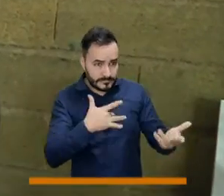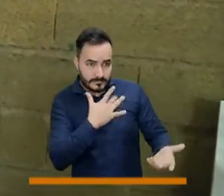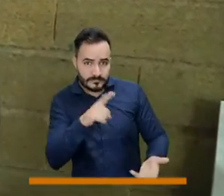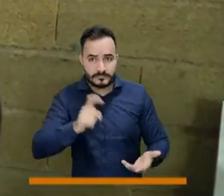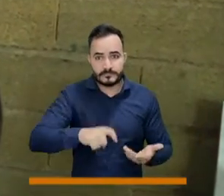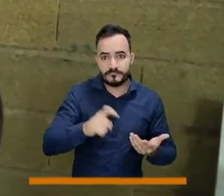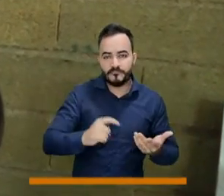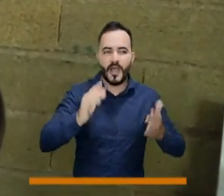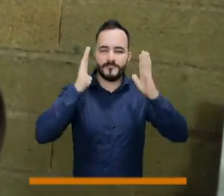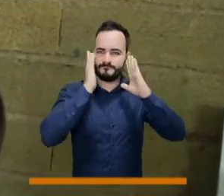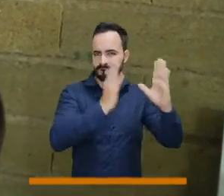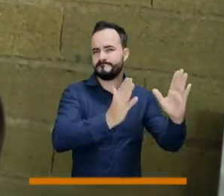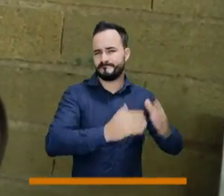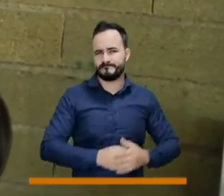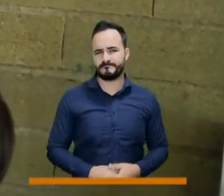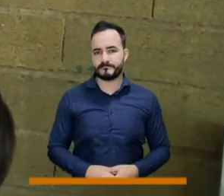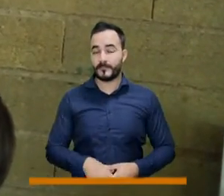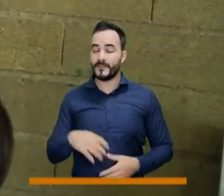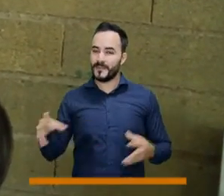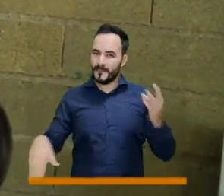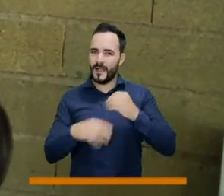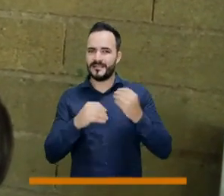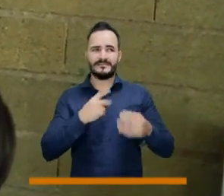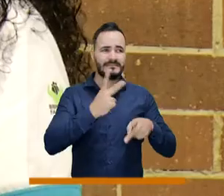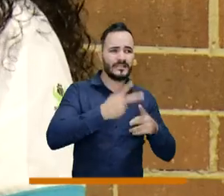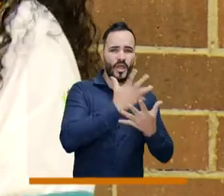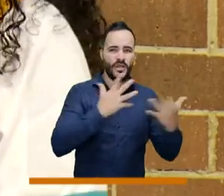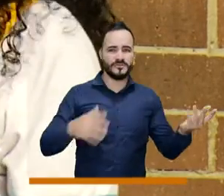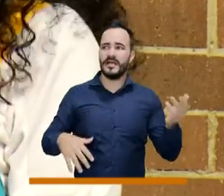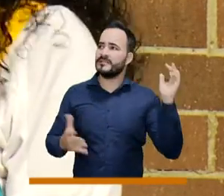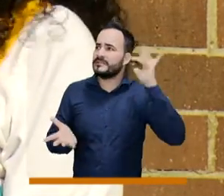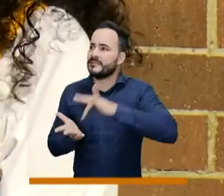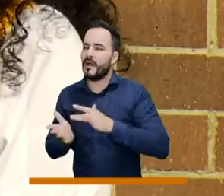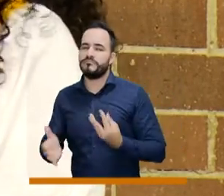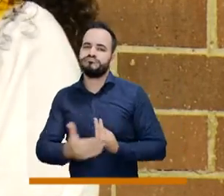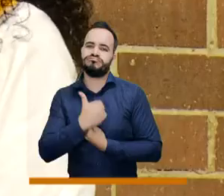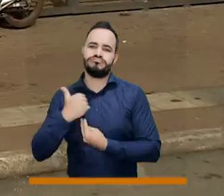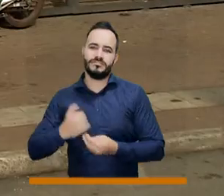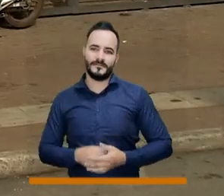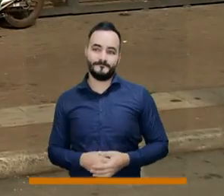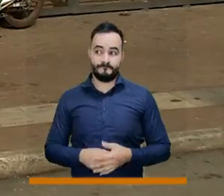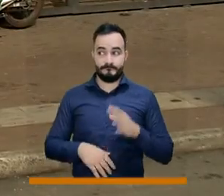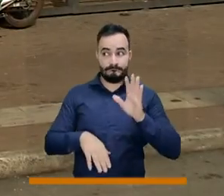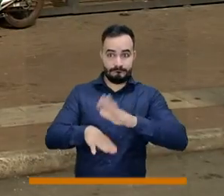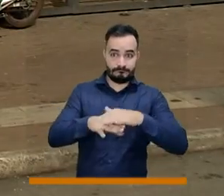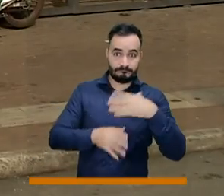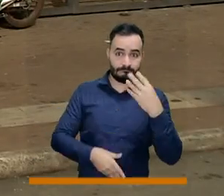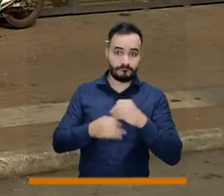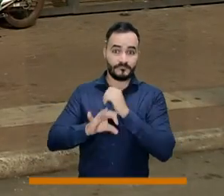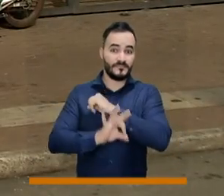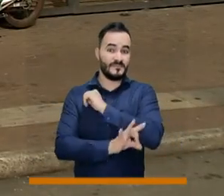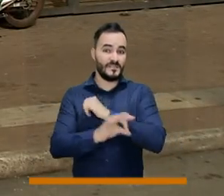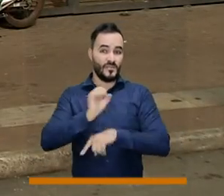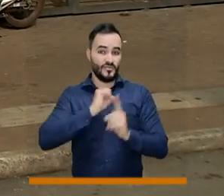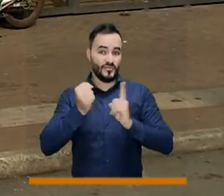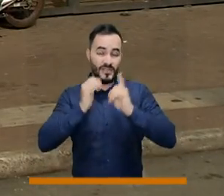los acogemos, y también es un entorno protector. Es increíble porque aquí tienen atención psicosocial. Muchos de